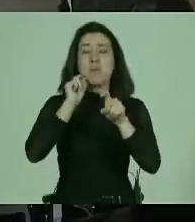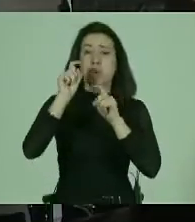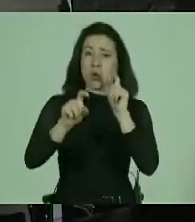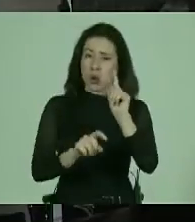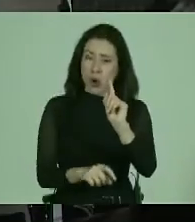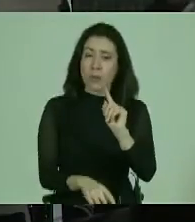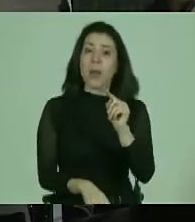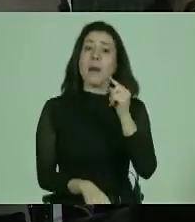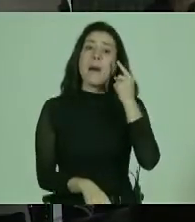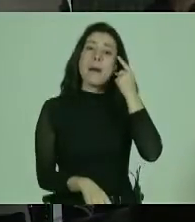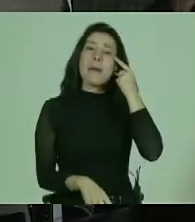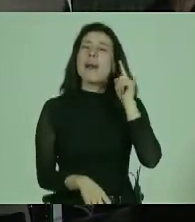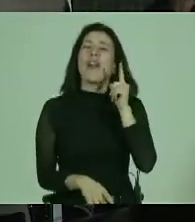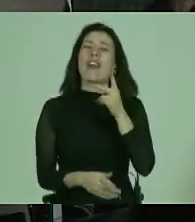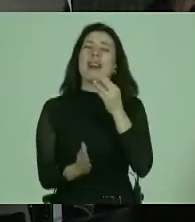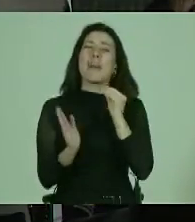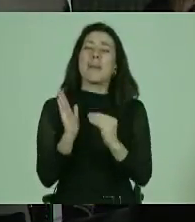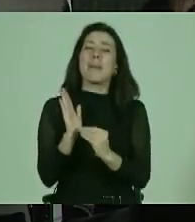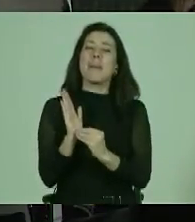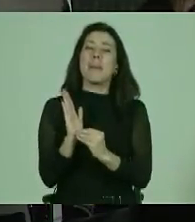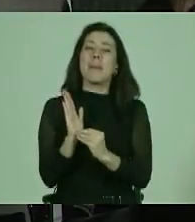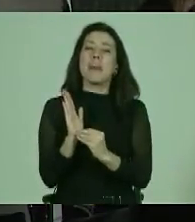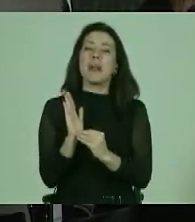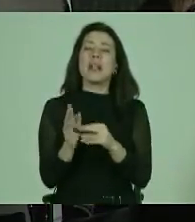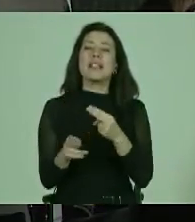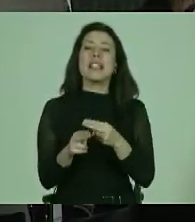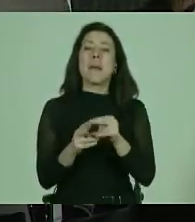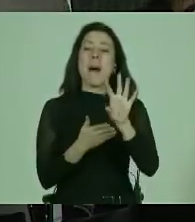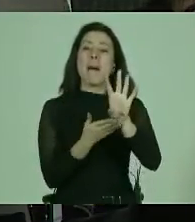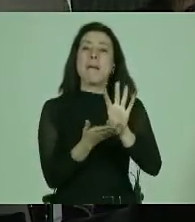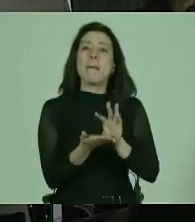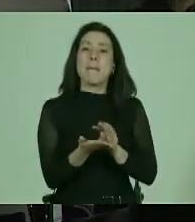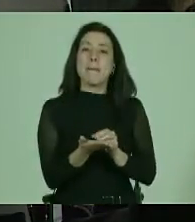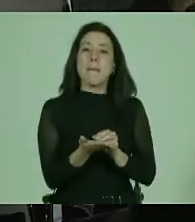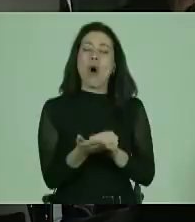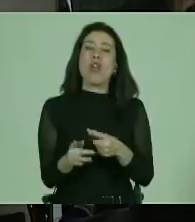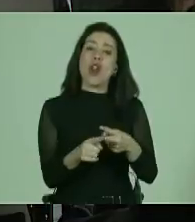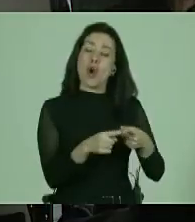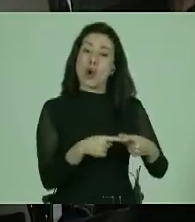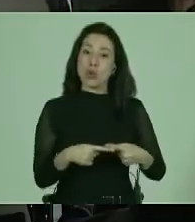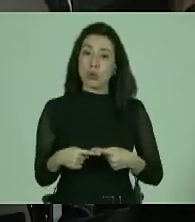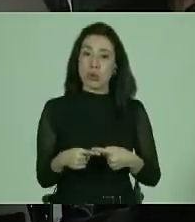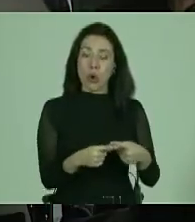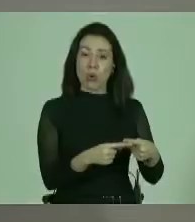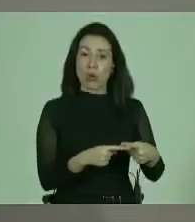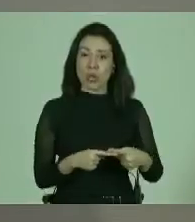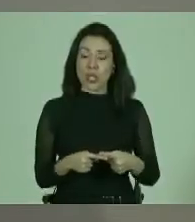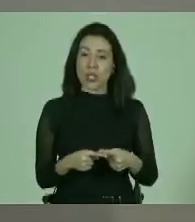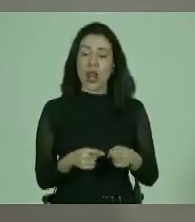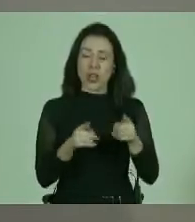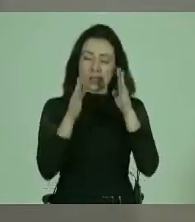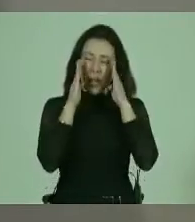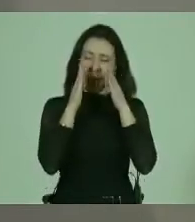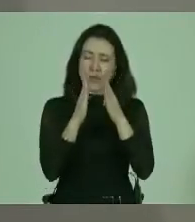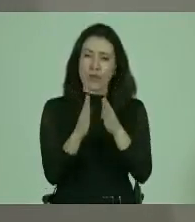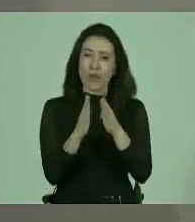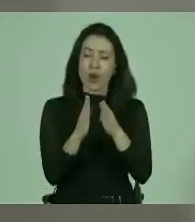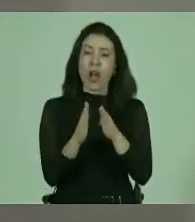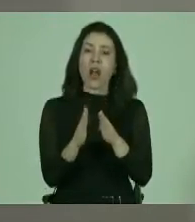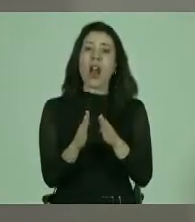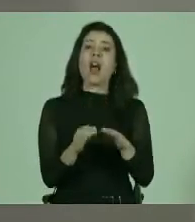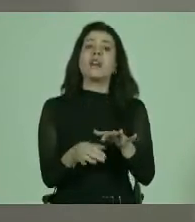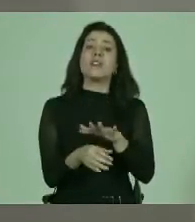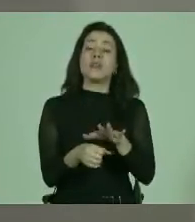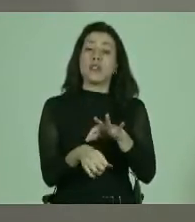sino que lo que tiene en cuenta es lo que hemos llamado un modelo modelo social que hace énfasis en que las condiciones